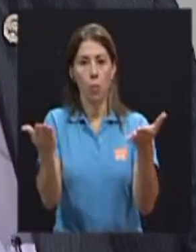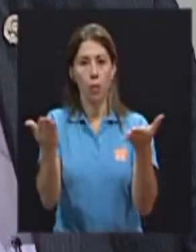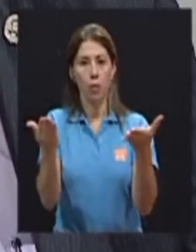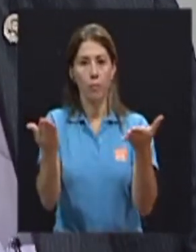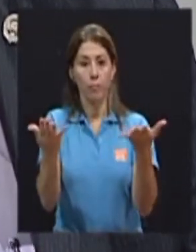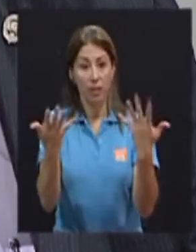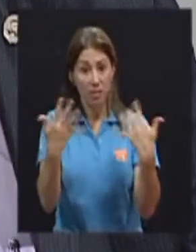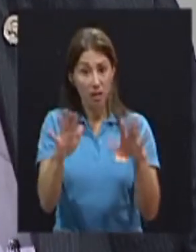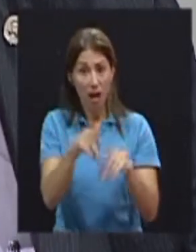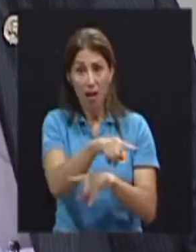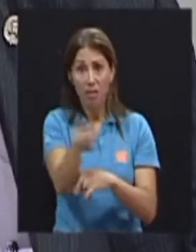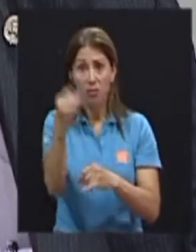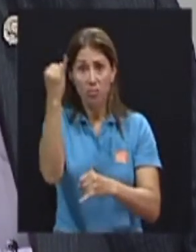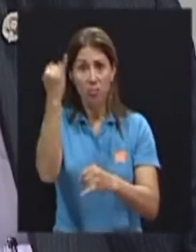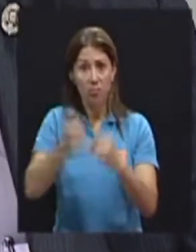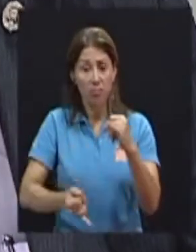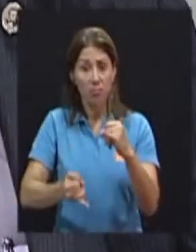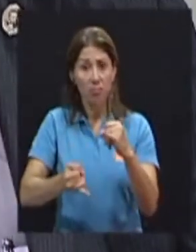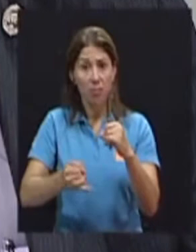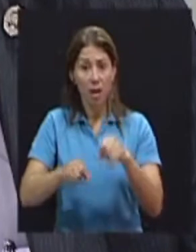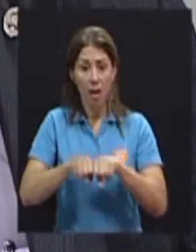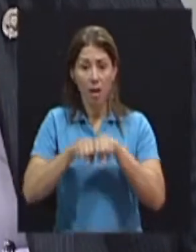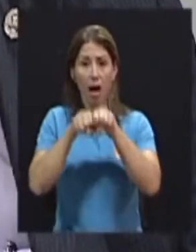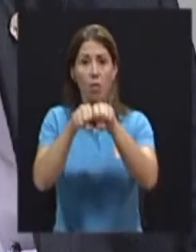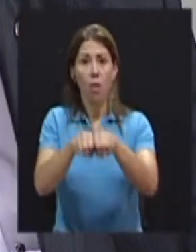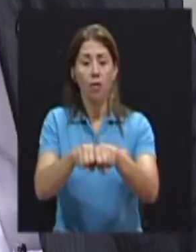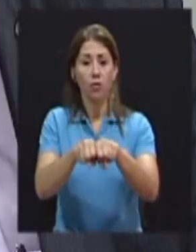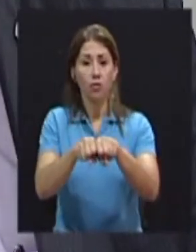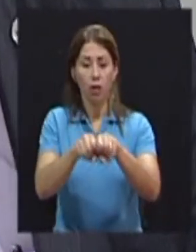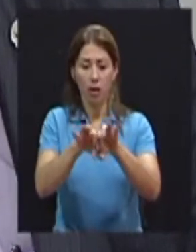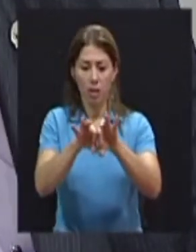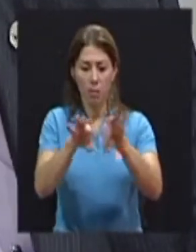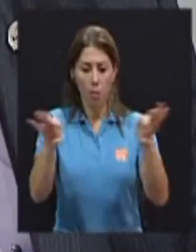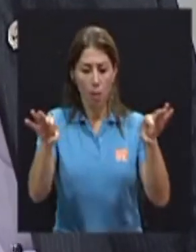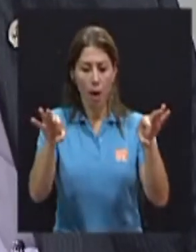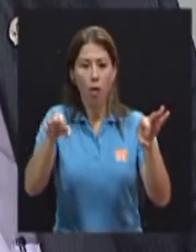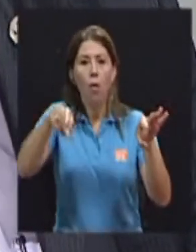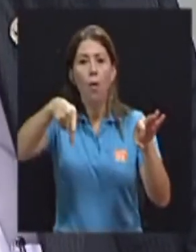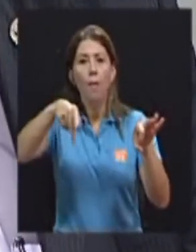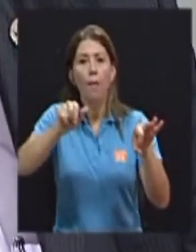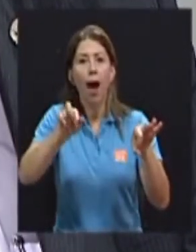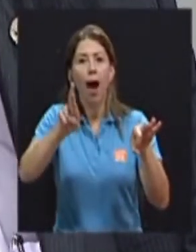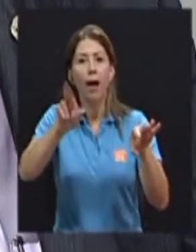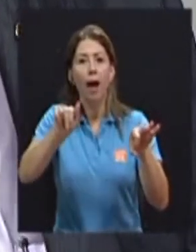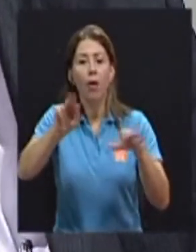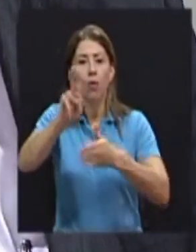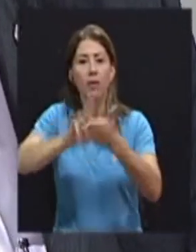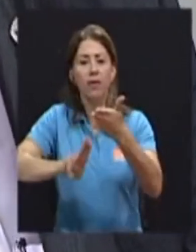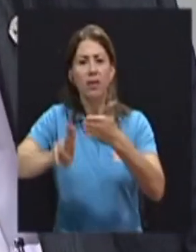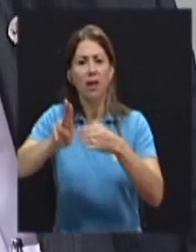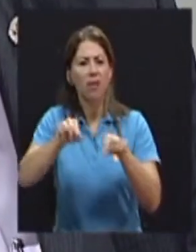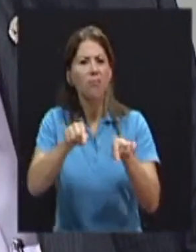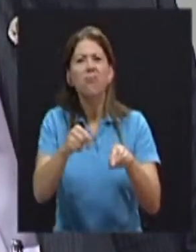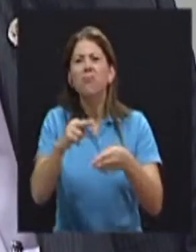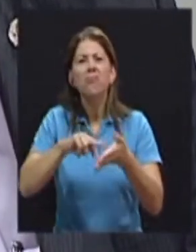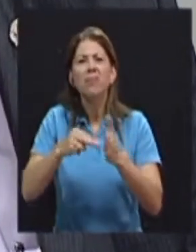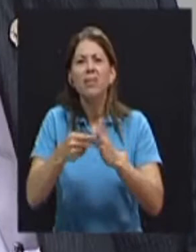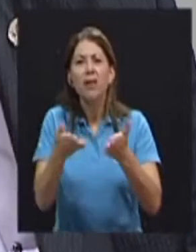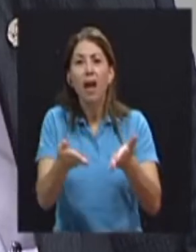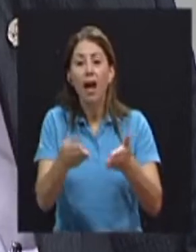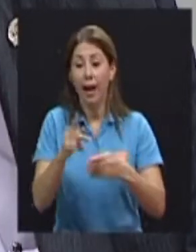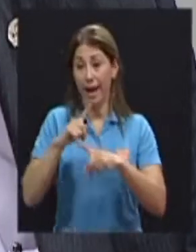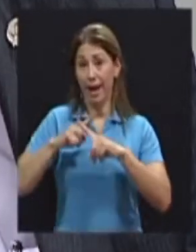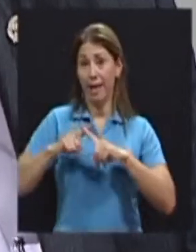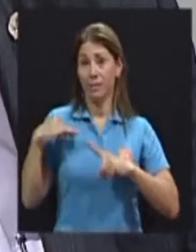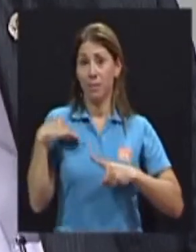salgan graduados como diplomados parauniversitarios y nadie entendía qué era eso. El exministro de Educación Pública, don